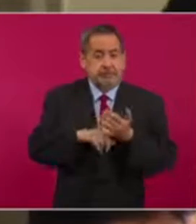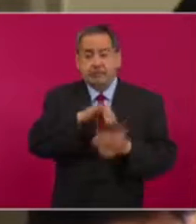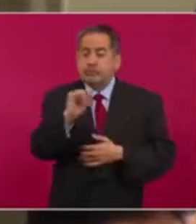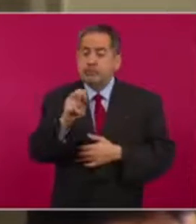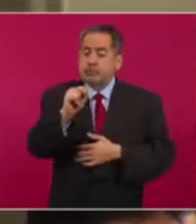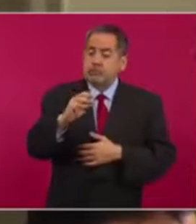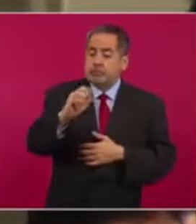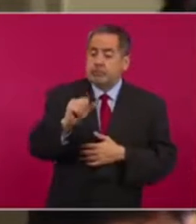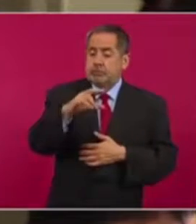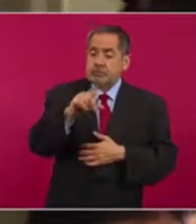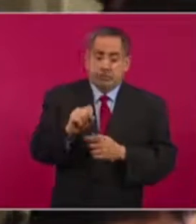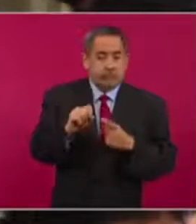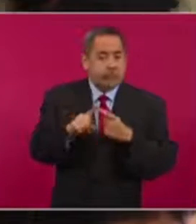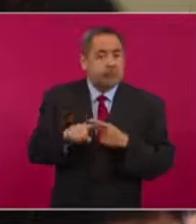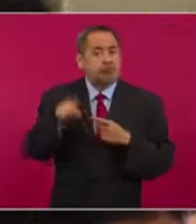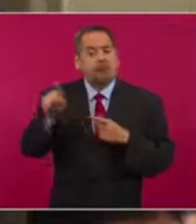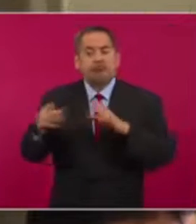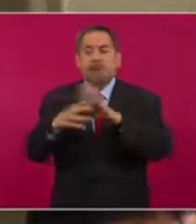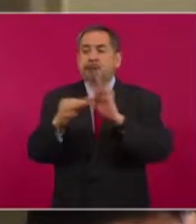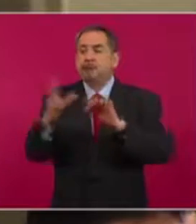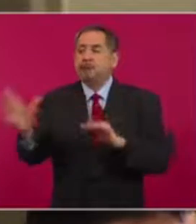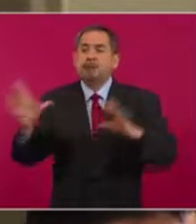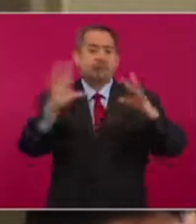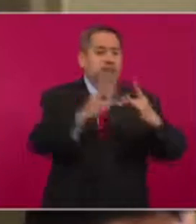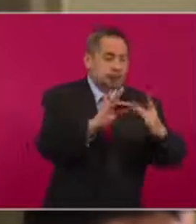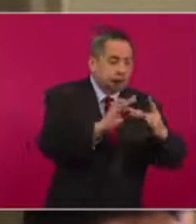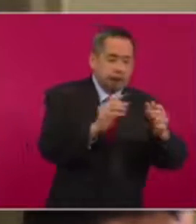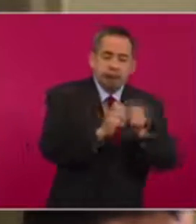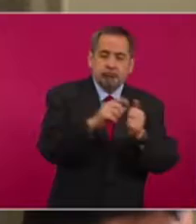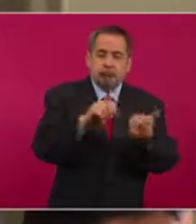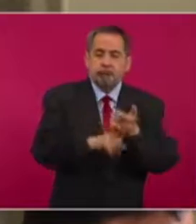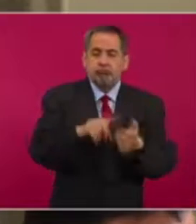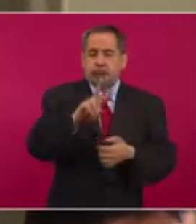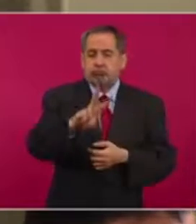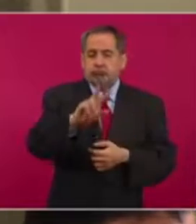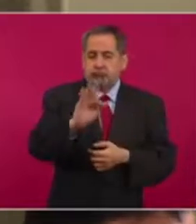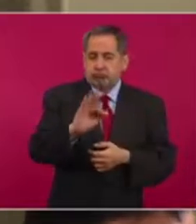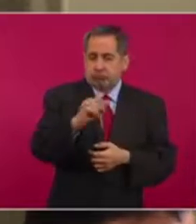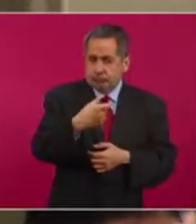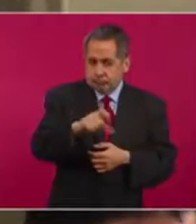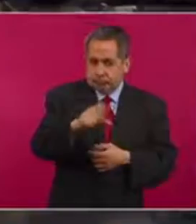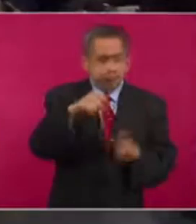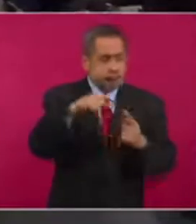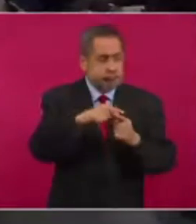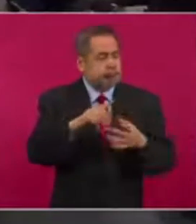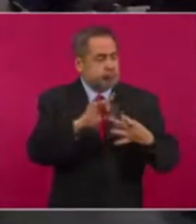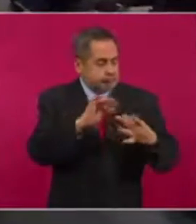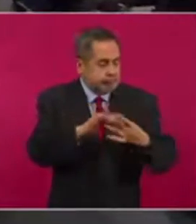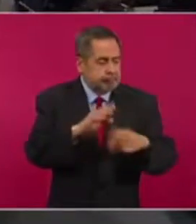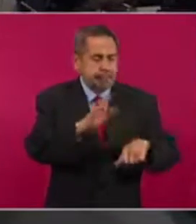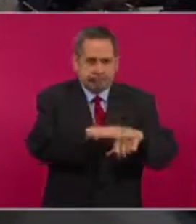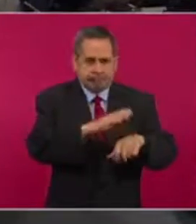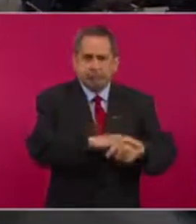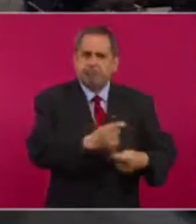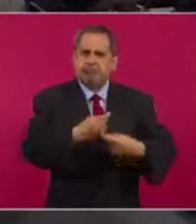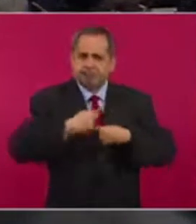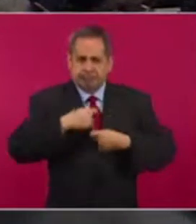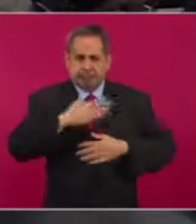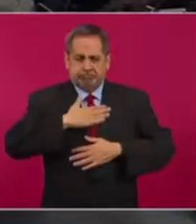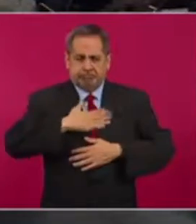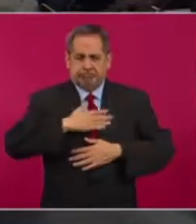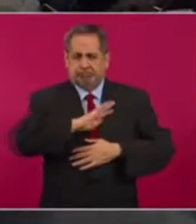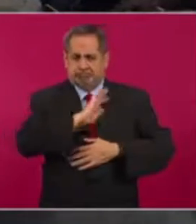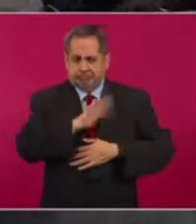Borbón, había hablado con Fox para que le dieran esa licitación a